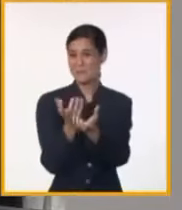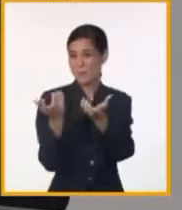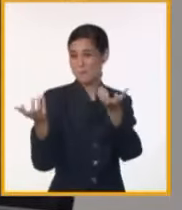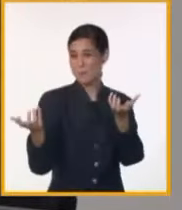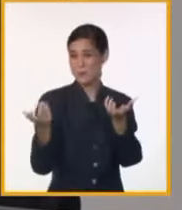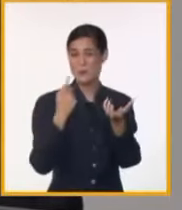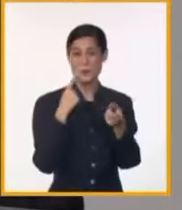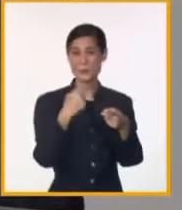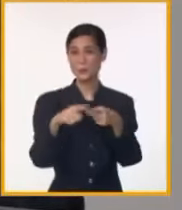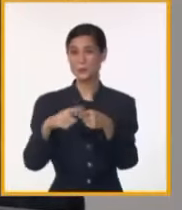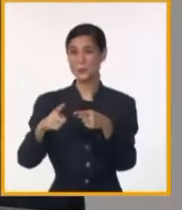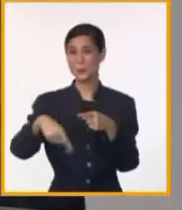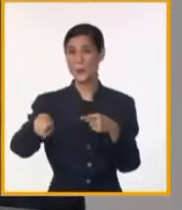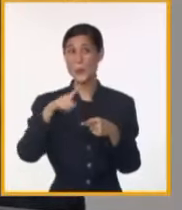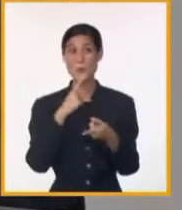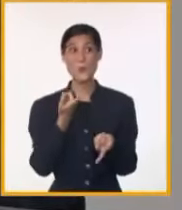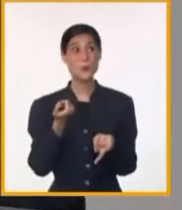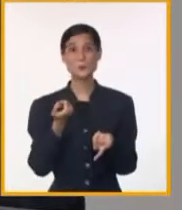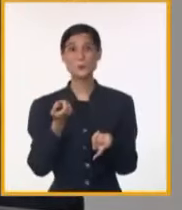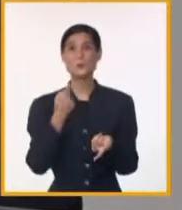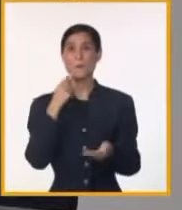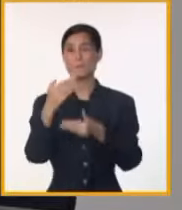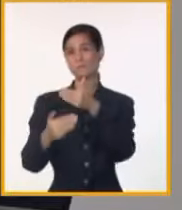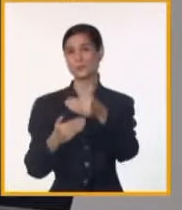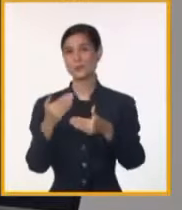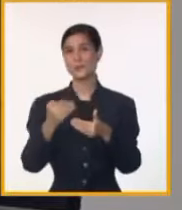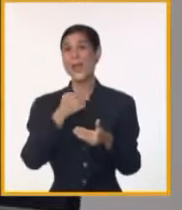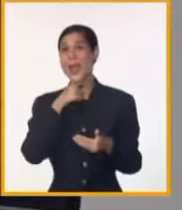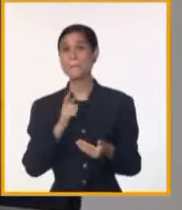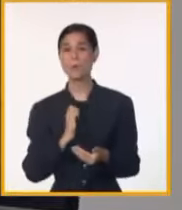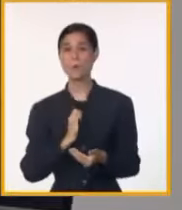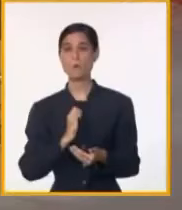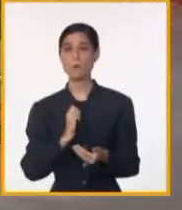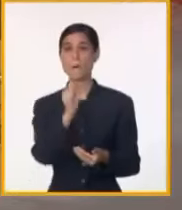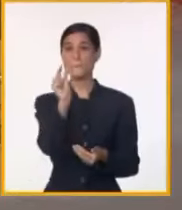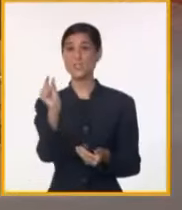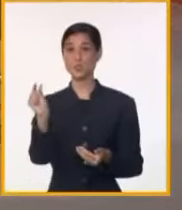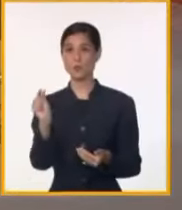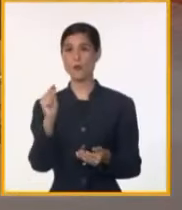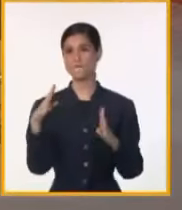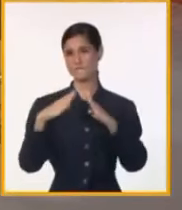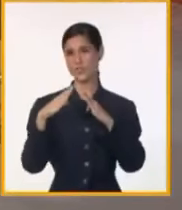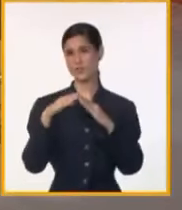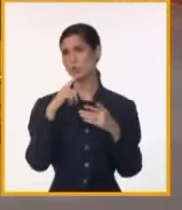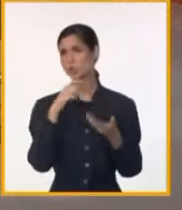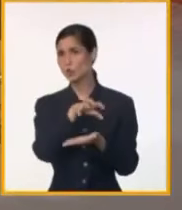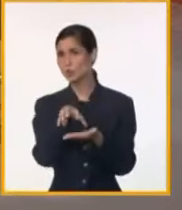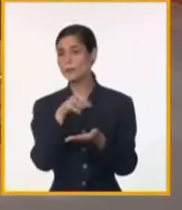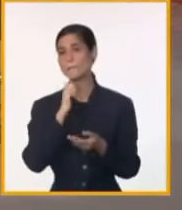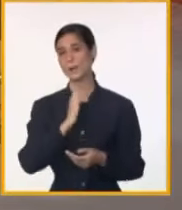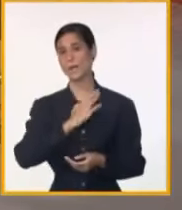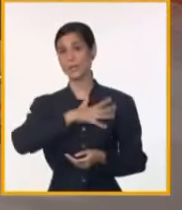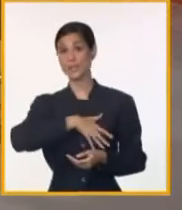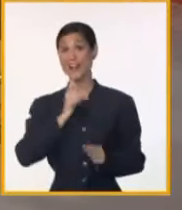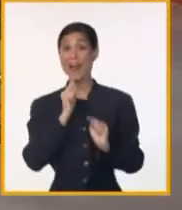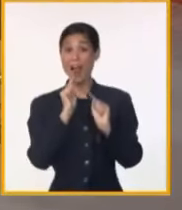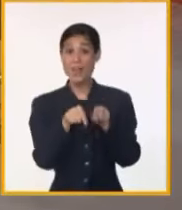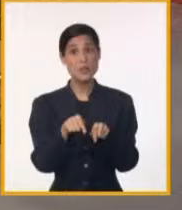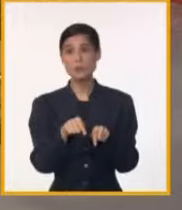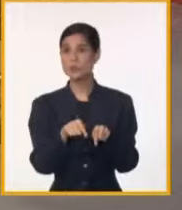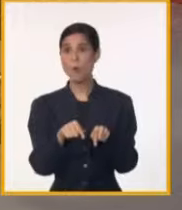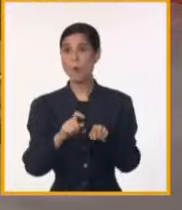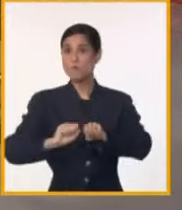muchos más palestinos fuera que dentro tantos hay que lograron dentro de los Estados Unidos